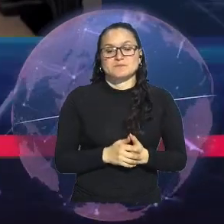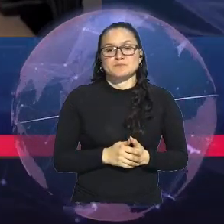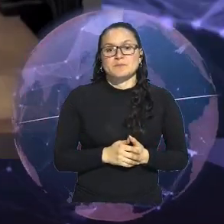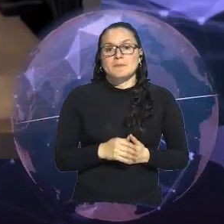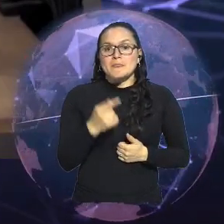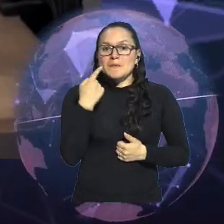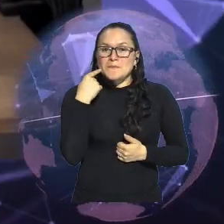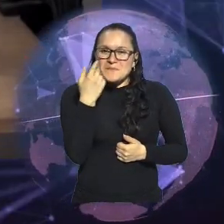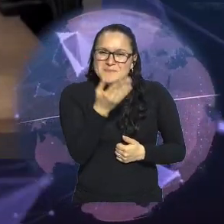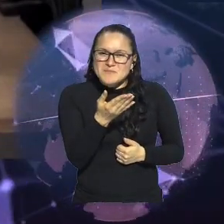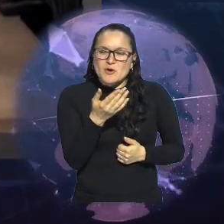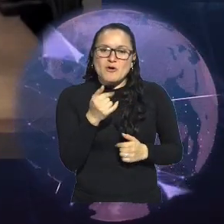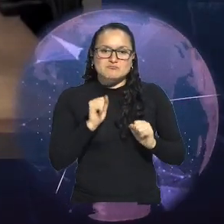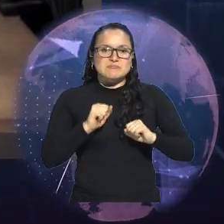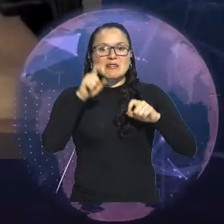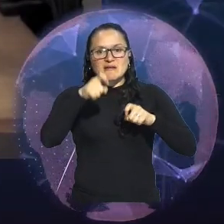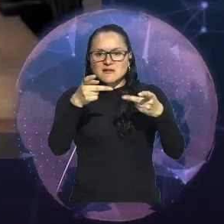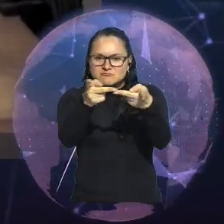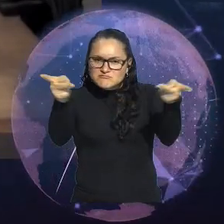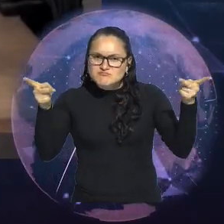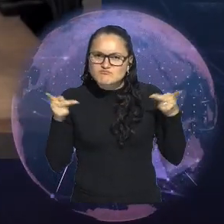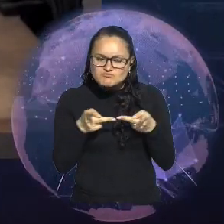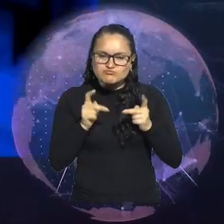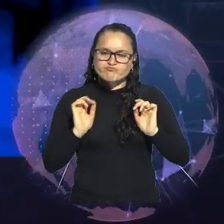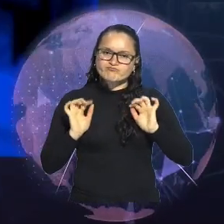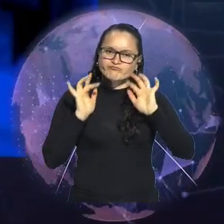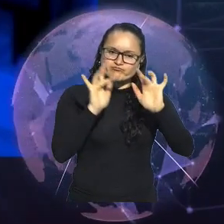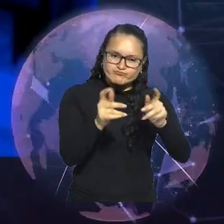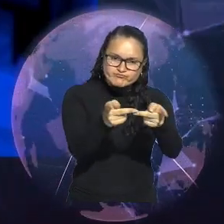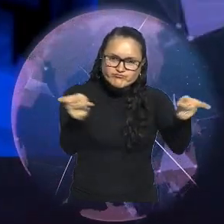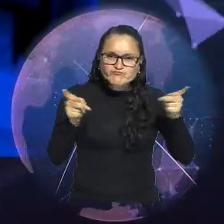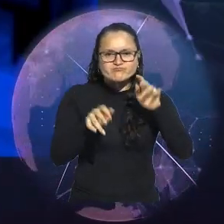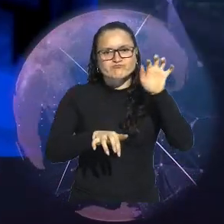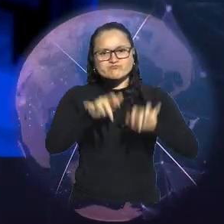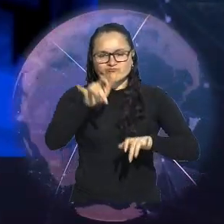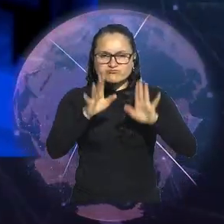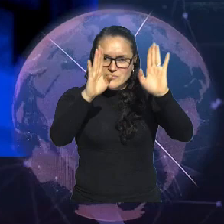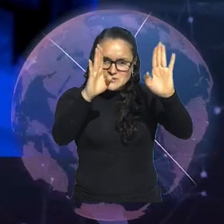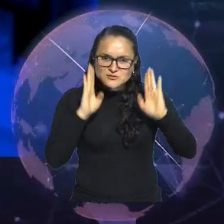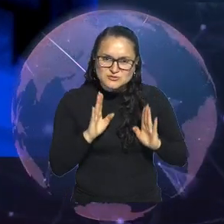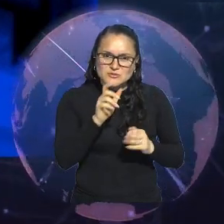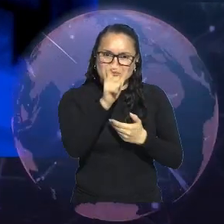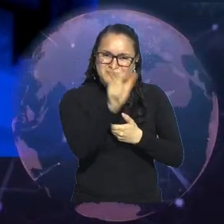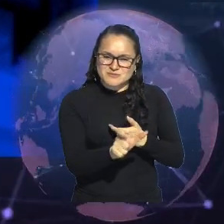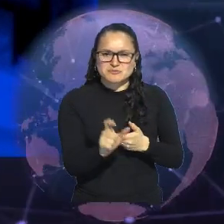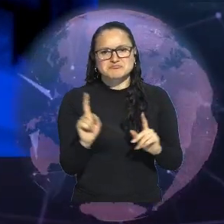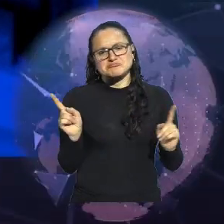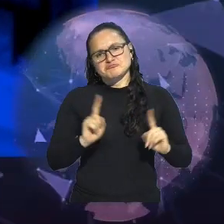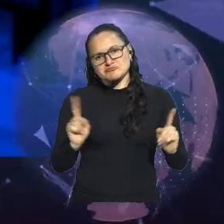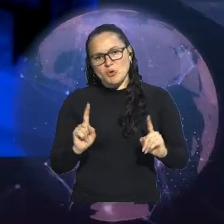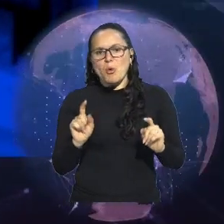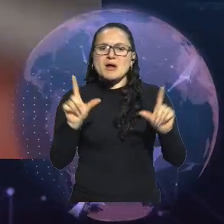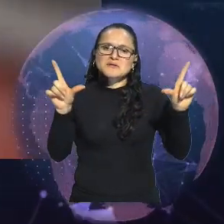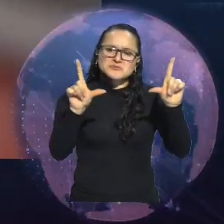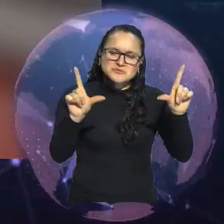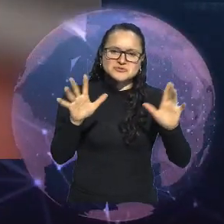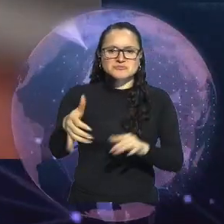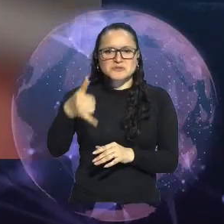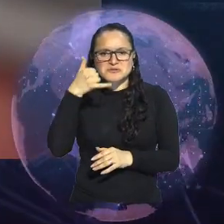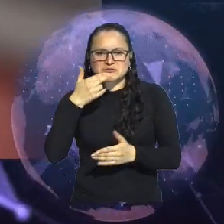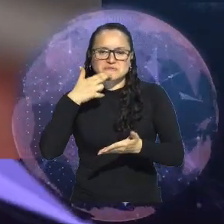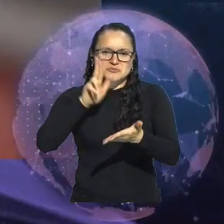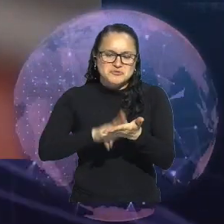contar con oficinas físicas de atención al usuario de servicios de telecomunicaciones y de los servicios postales